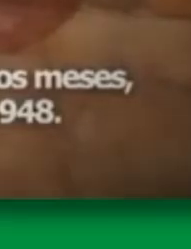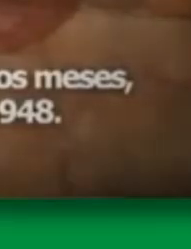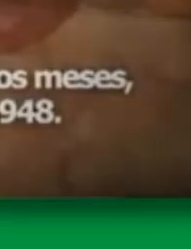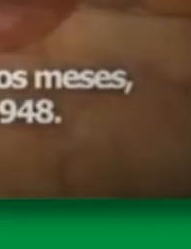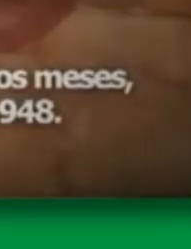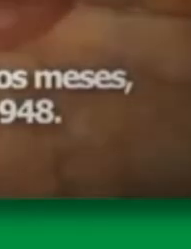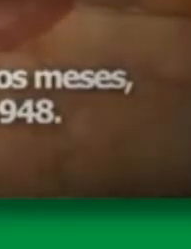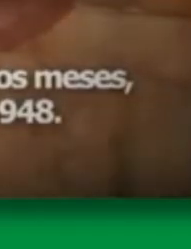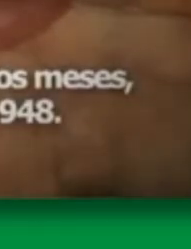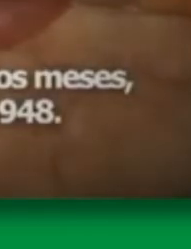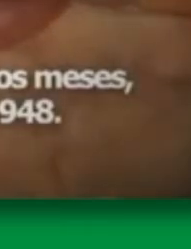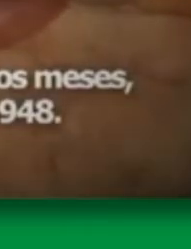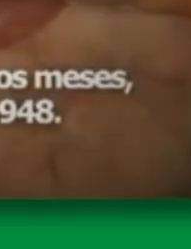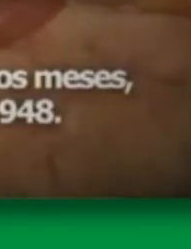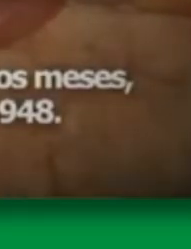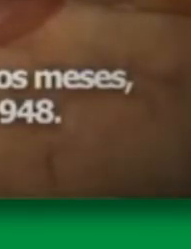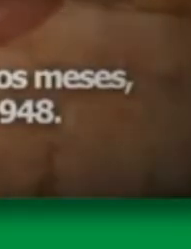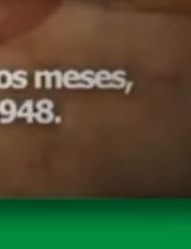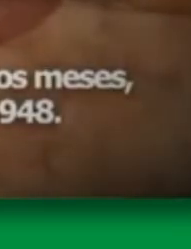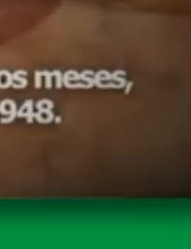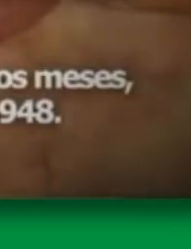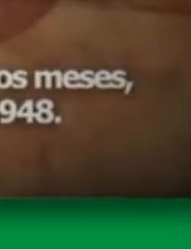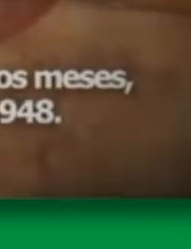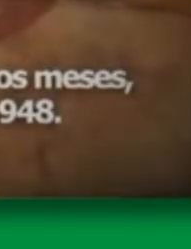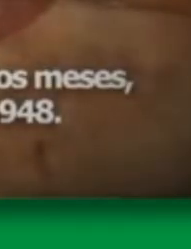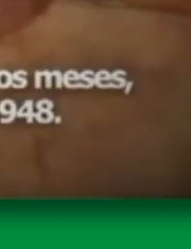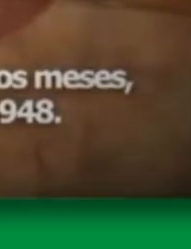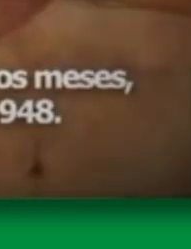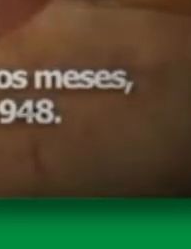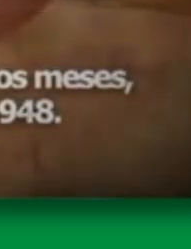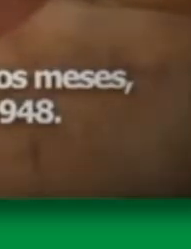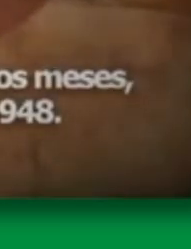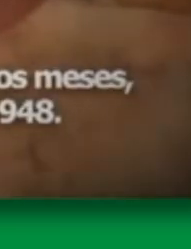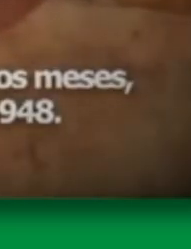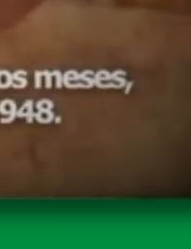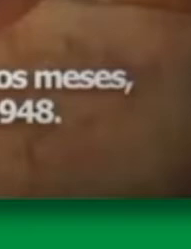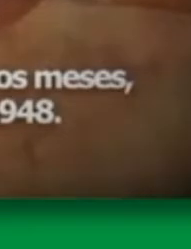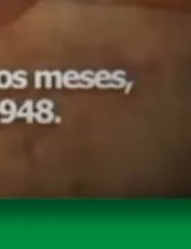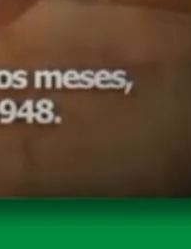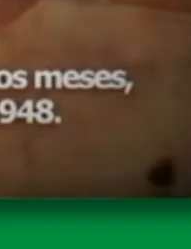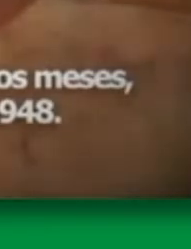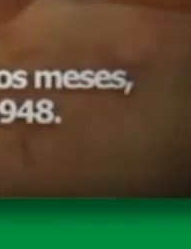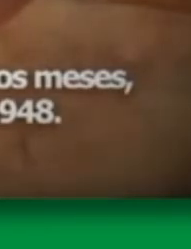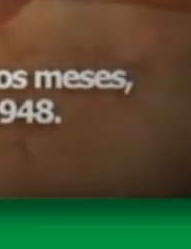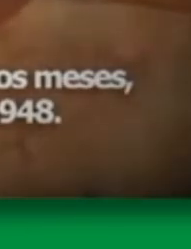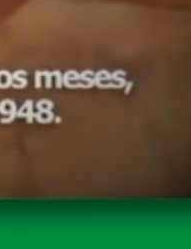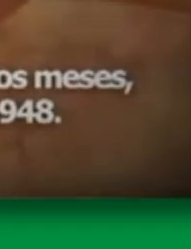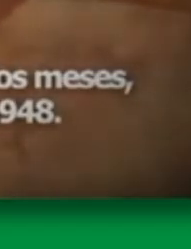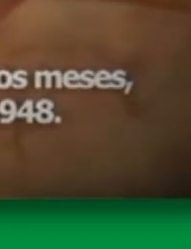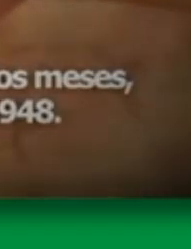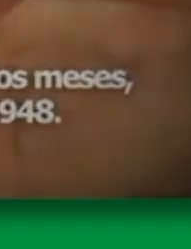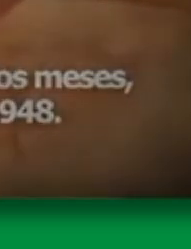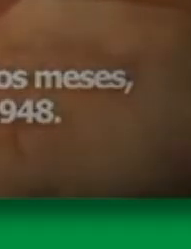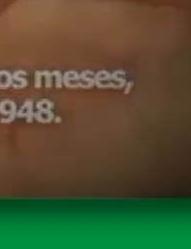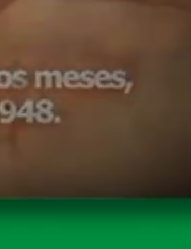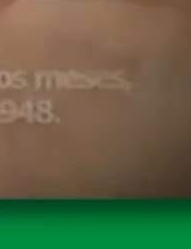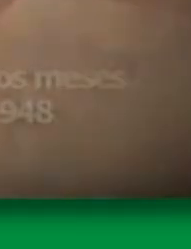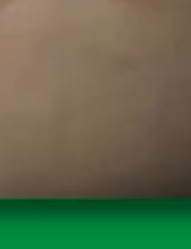golpe militar el 24 de noviembre de 1948. Vivió en Cuba y en México hasta su regreso